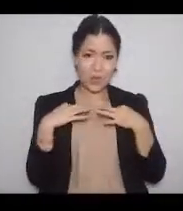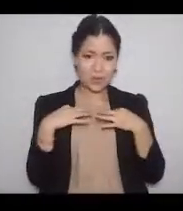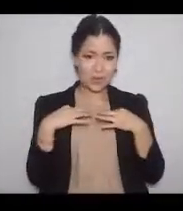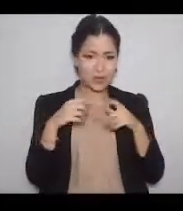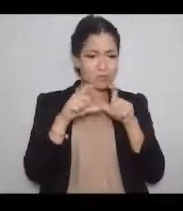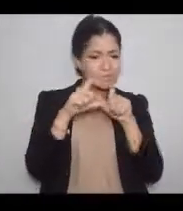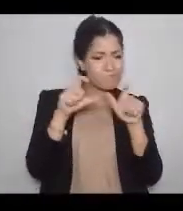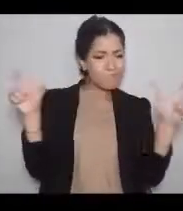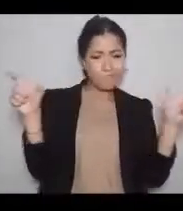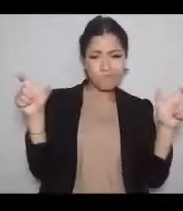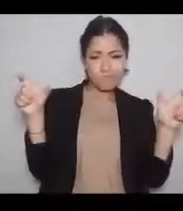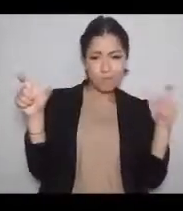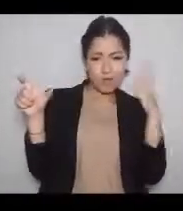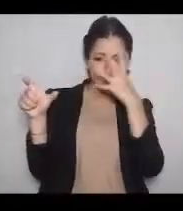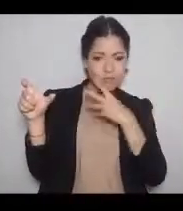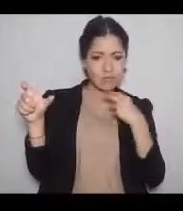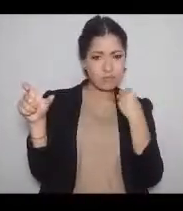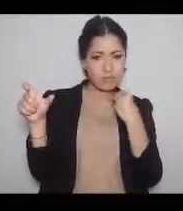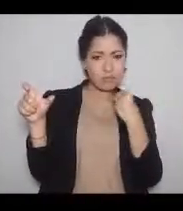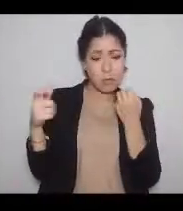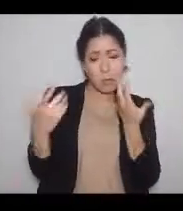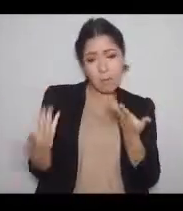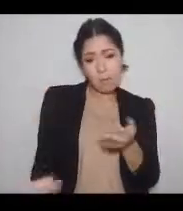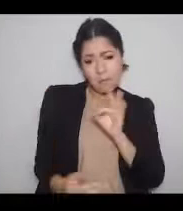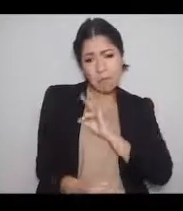No es un gran género, pero lo dominas. El